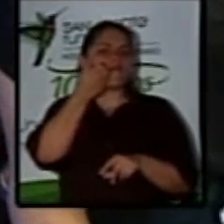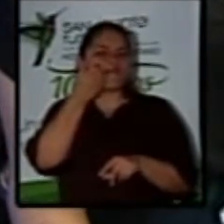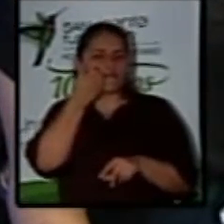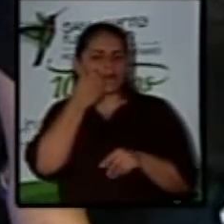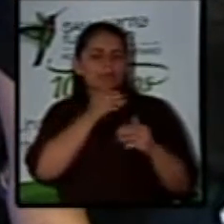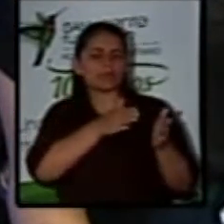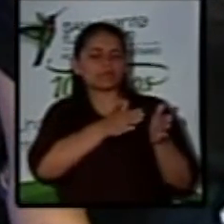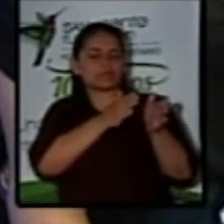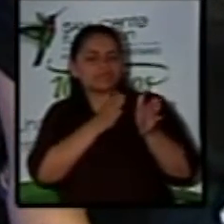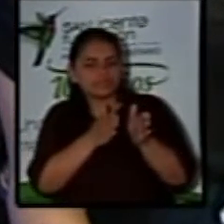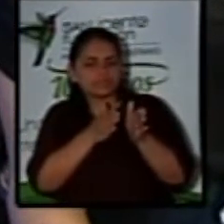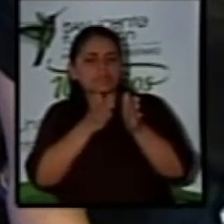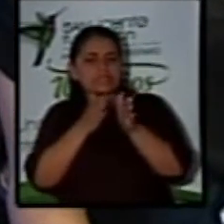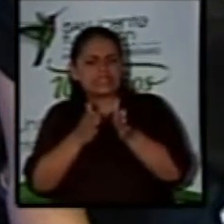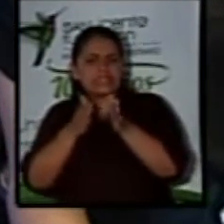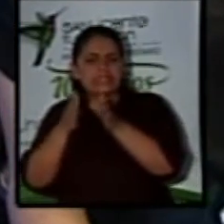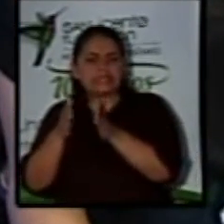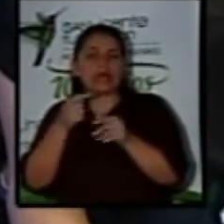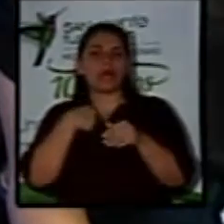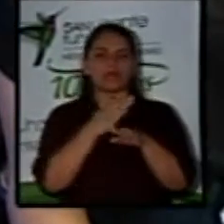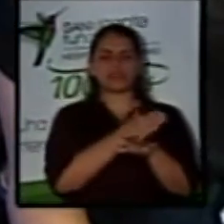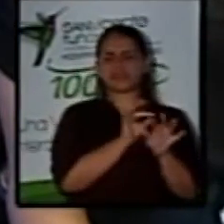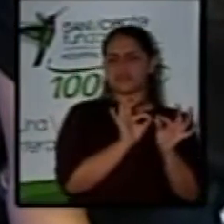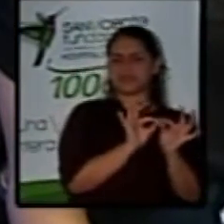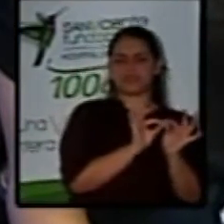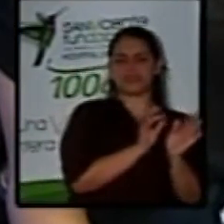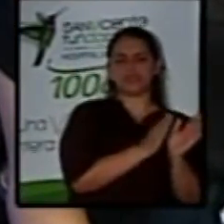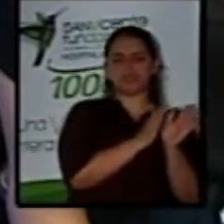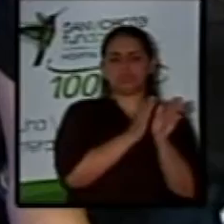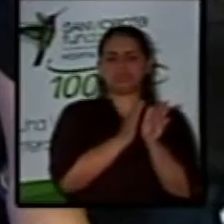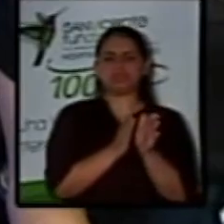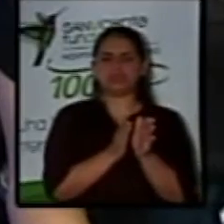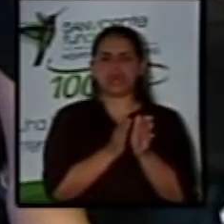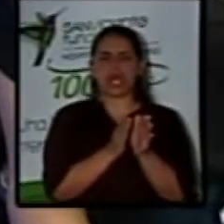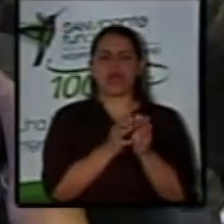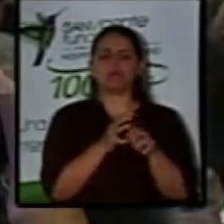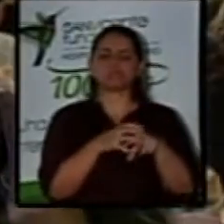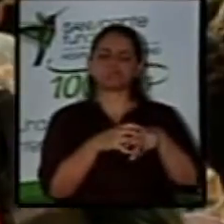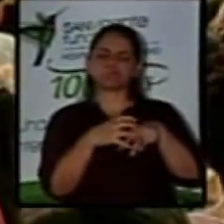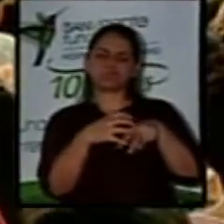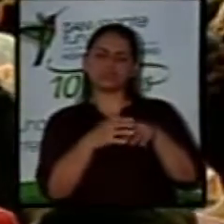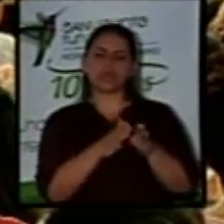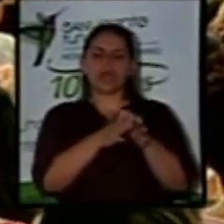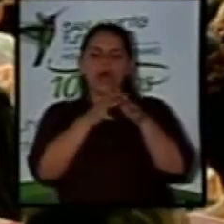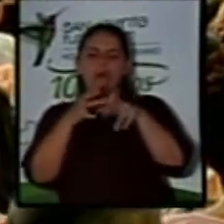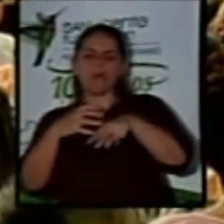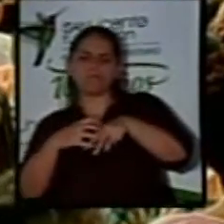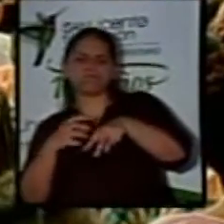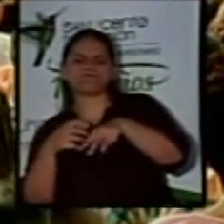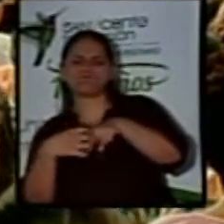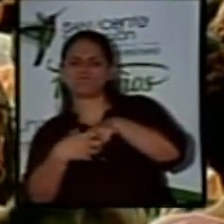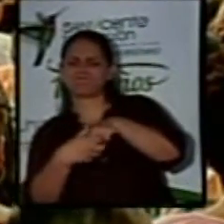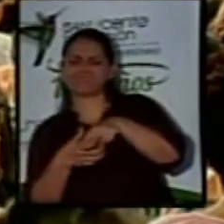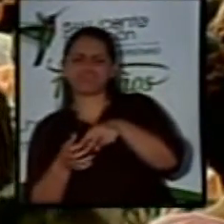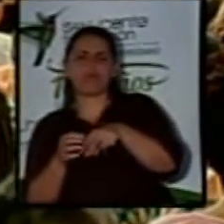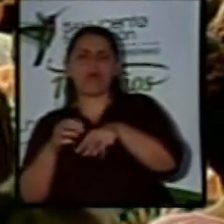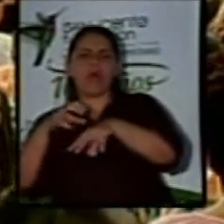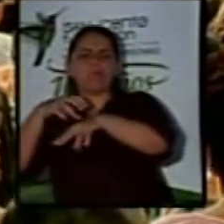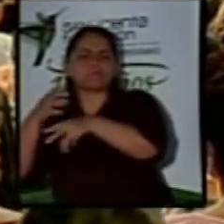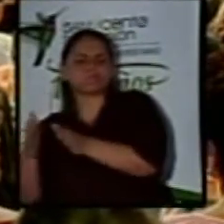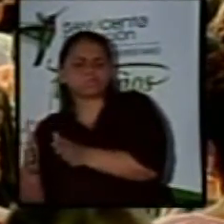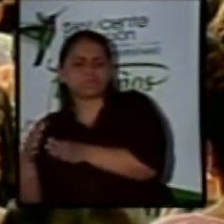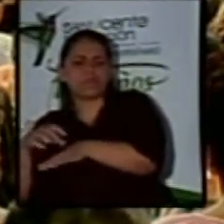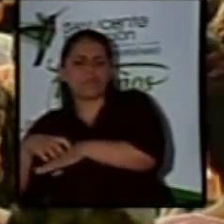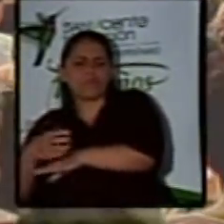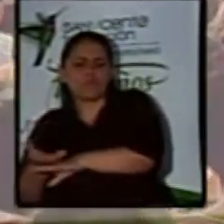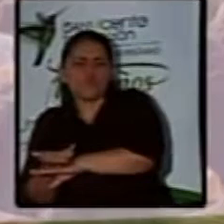ya el paciente pasó a la parte inflamatoria de la enfermedad, el paciente está hinchado o ha progresado una úlcera, este paciente tiene